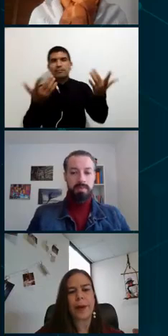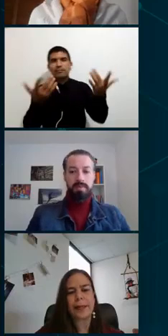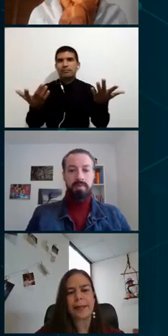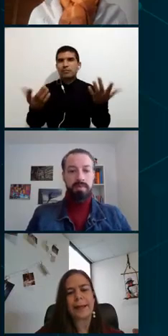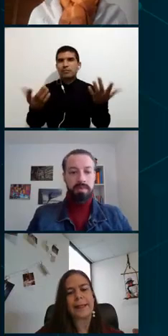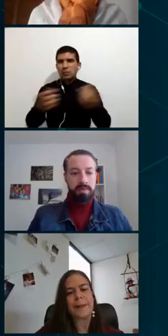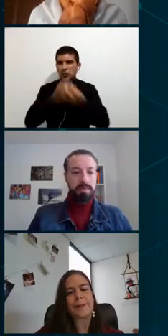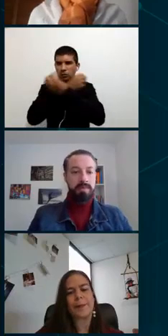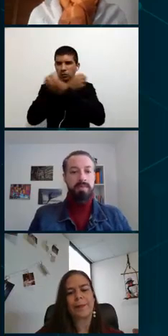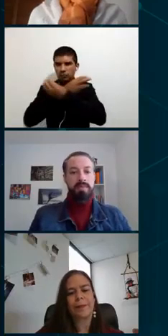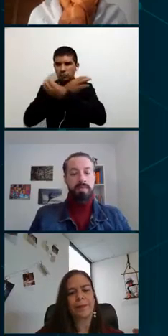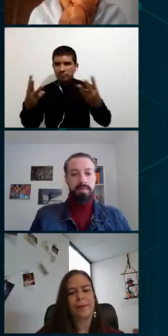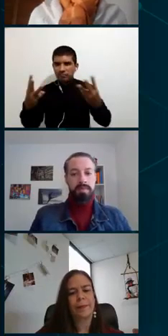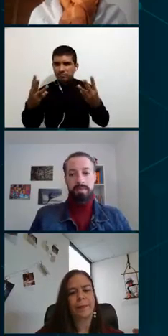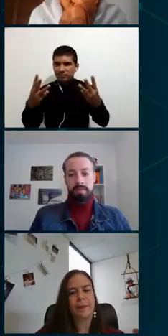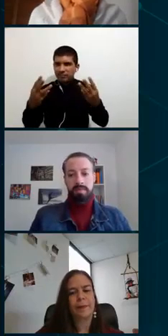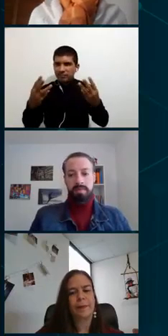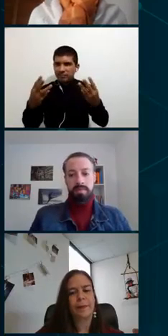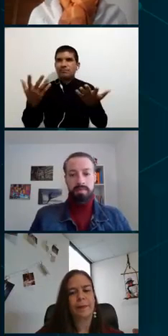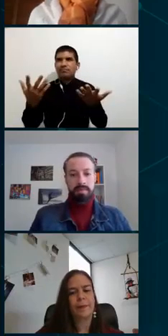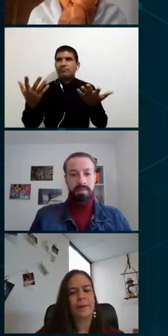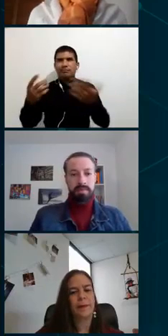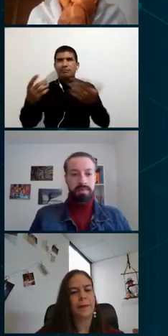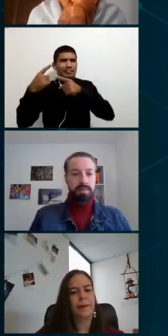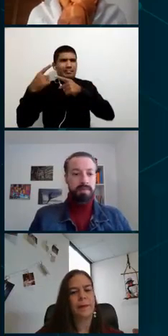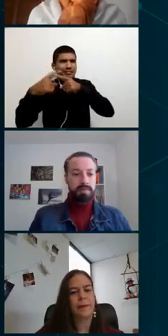Esperamos sus respuestas.